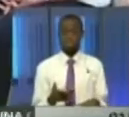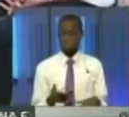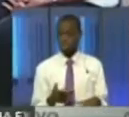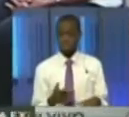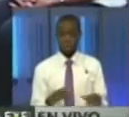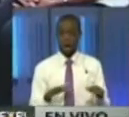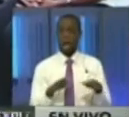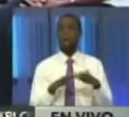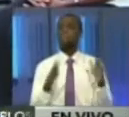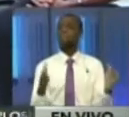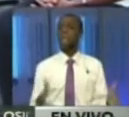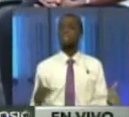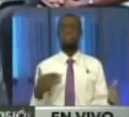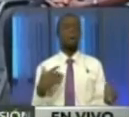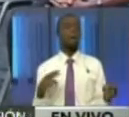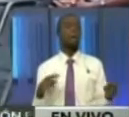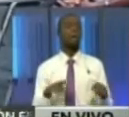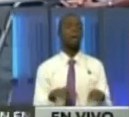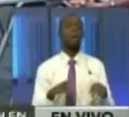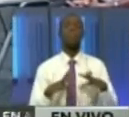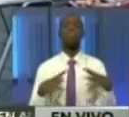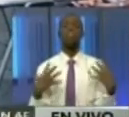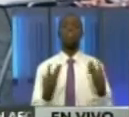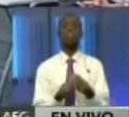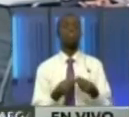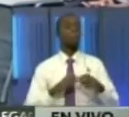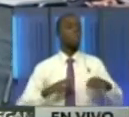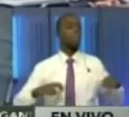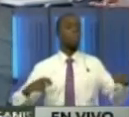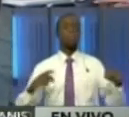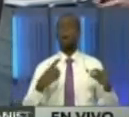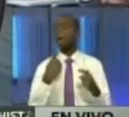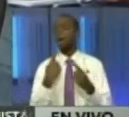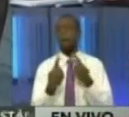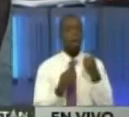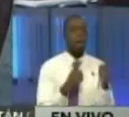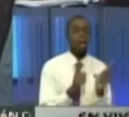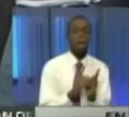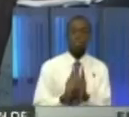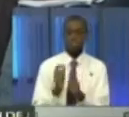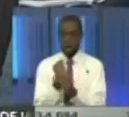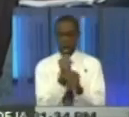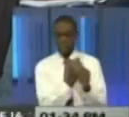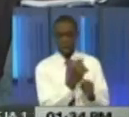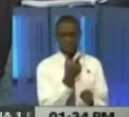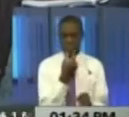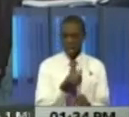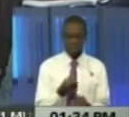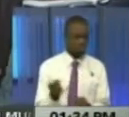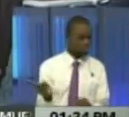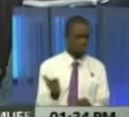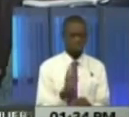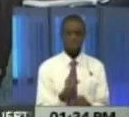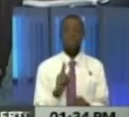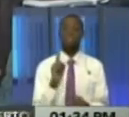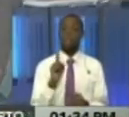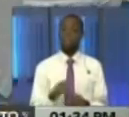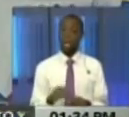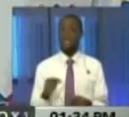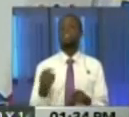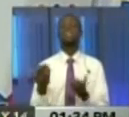que tú puedes despachar fácilmente allí. Allí también tenemos procesos de contratación de